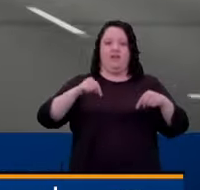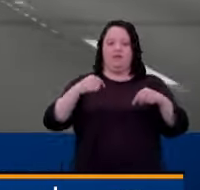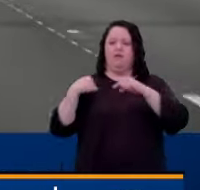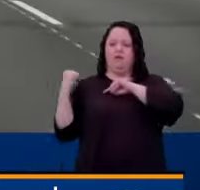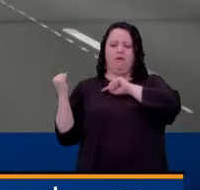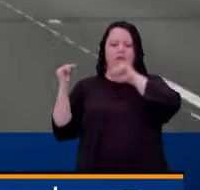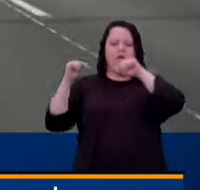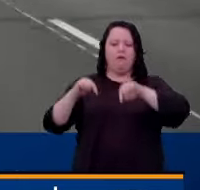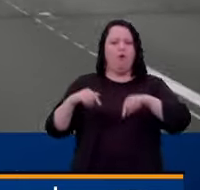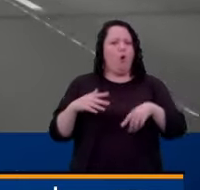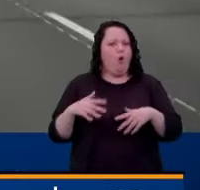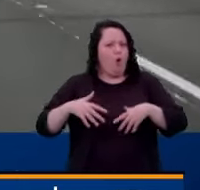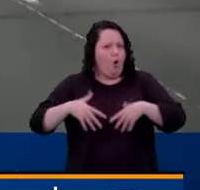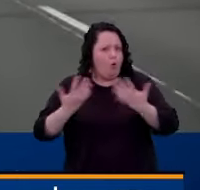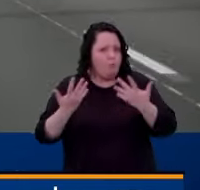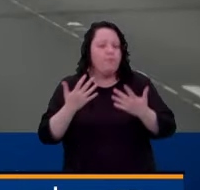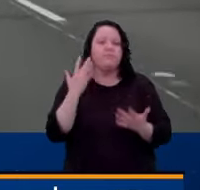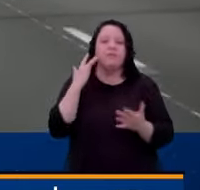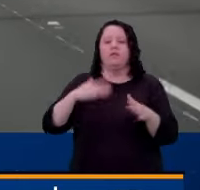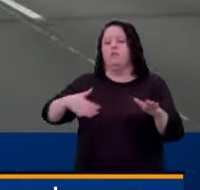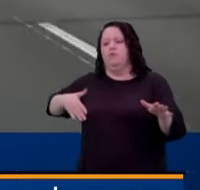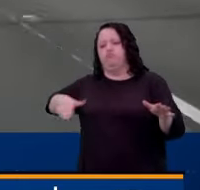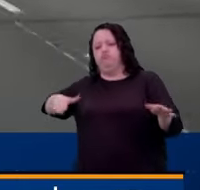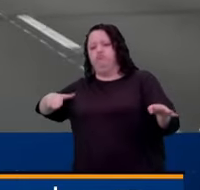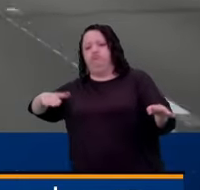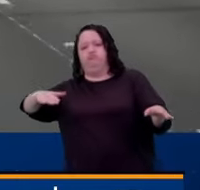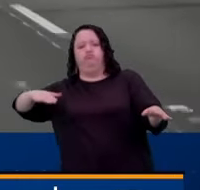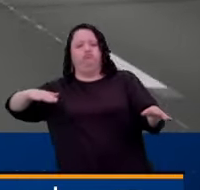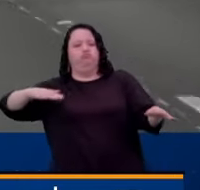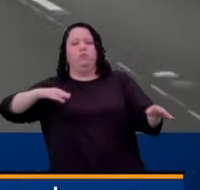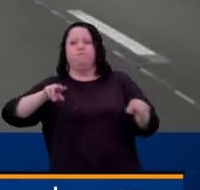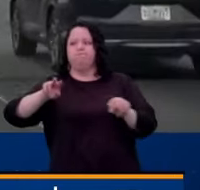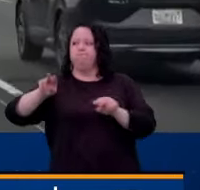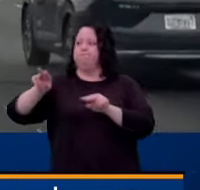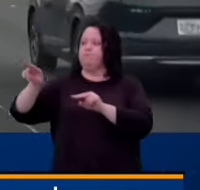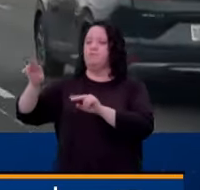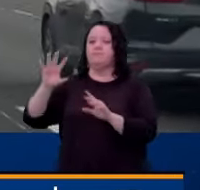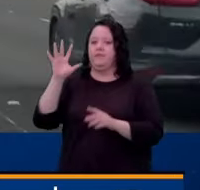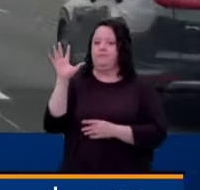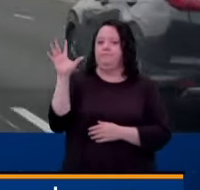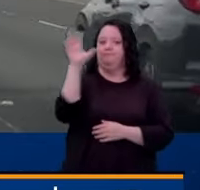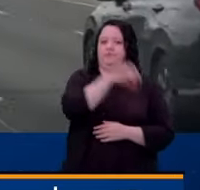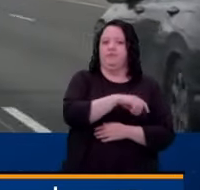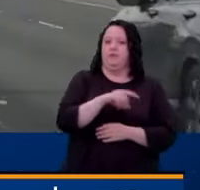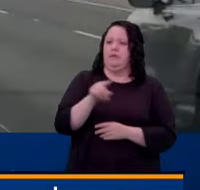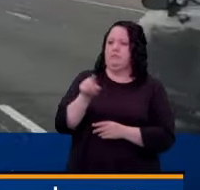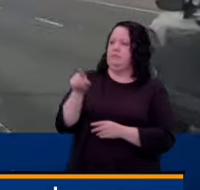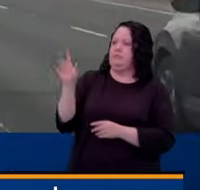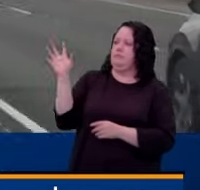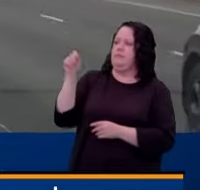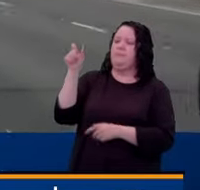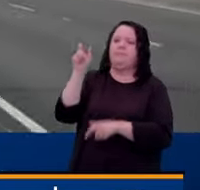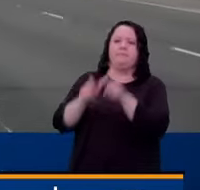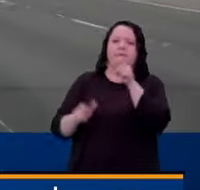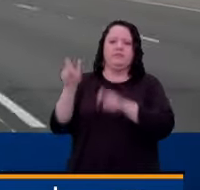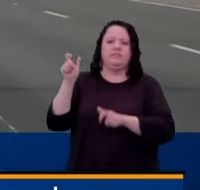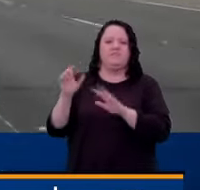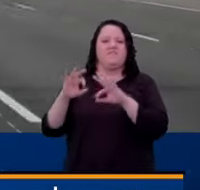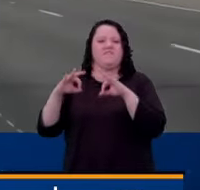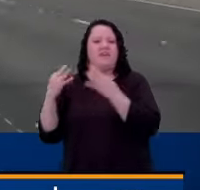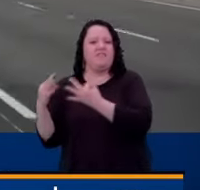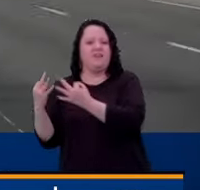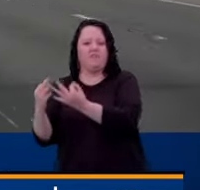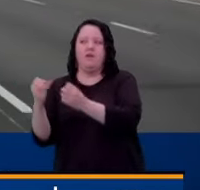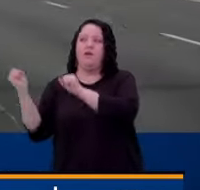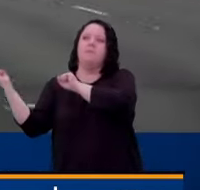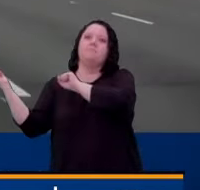un recorrido en el que pudimos evidenciar primero, la gran cantidad de personas, familias que se